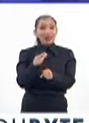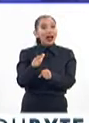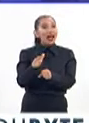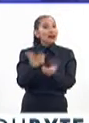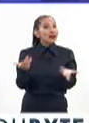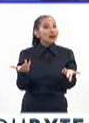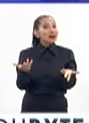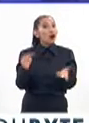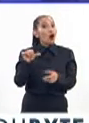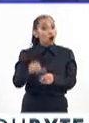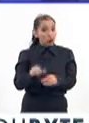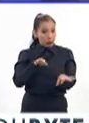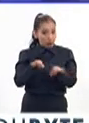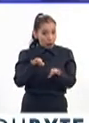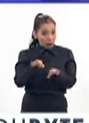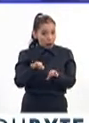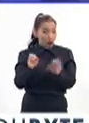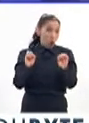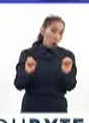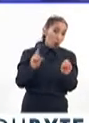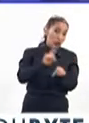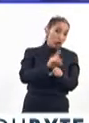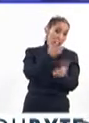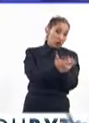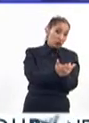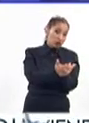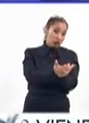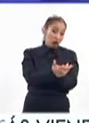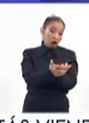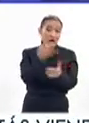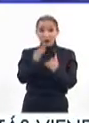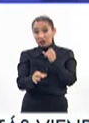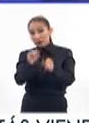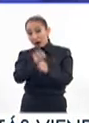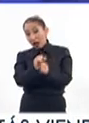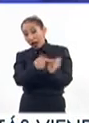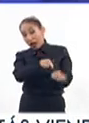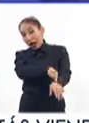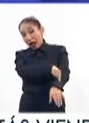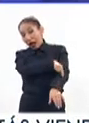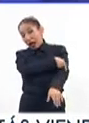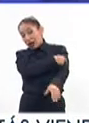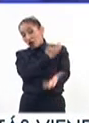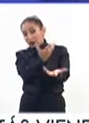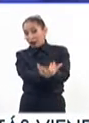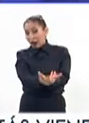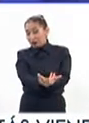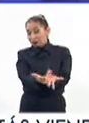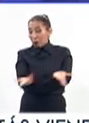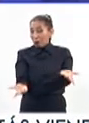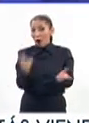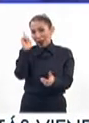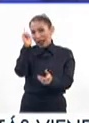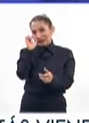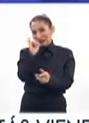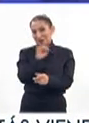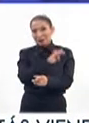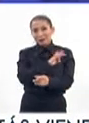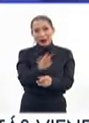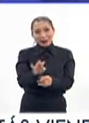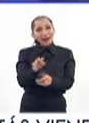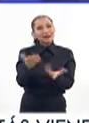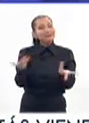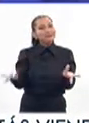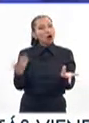fue? Le tocó hoy chambear, tuvo día de descanso, le tocó fin de semana largo. Bueno, ojalá haya podido tener